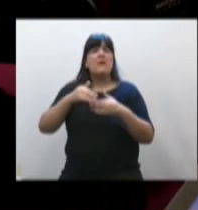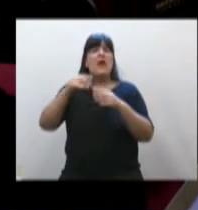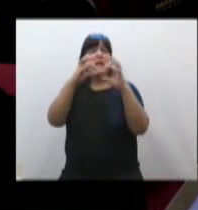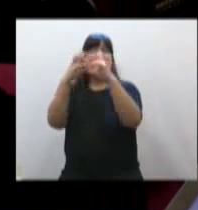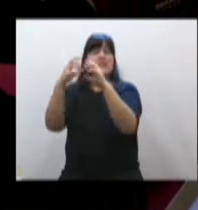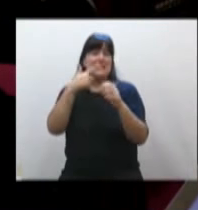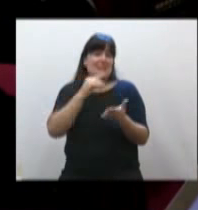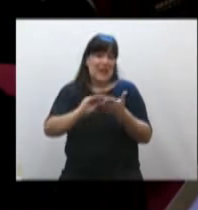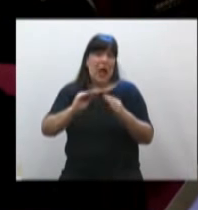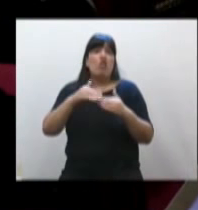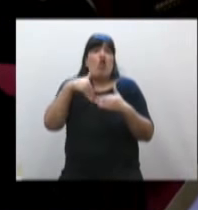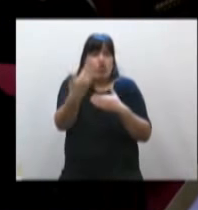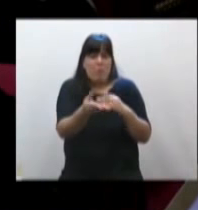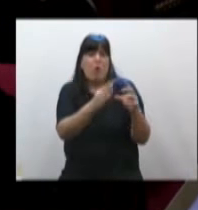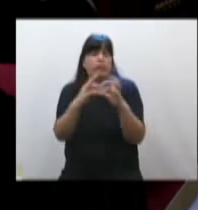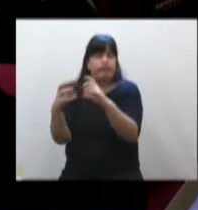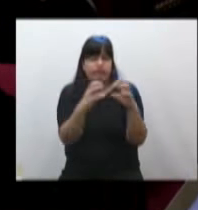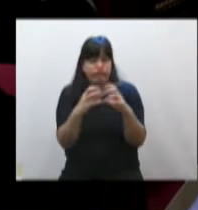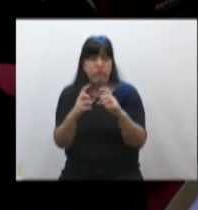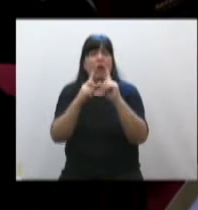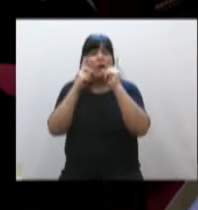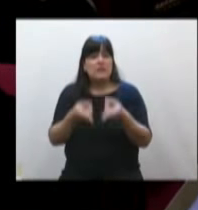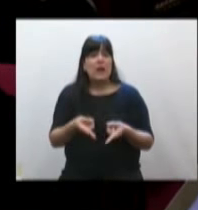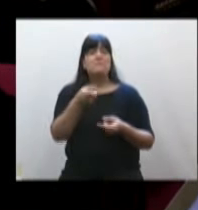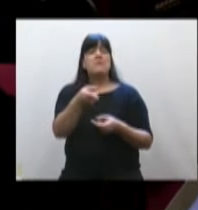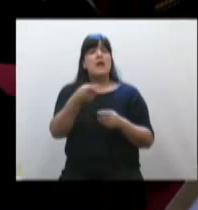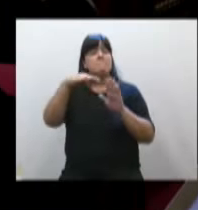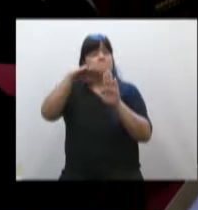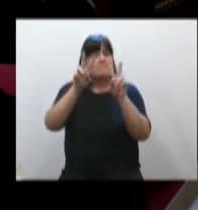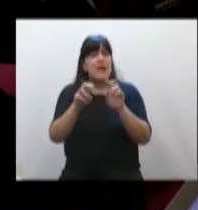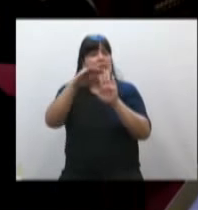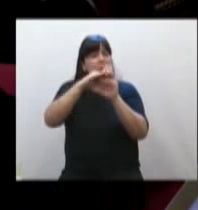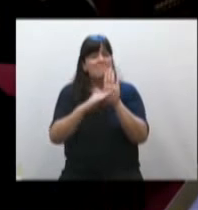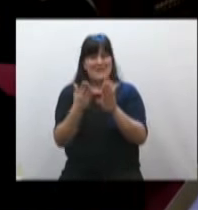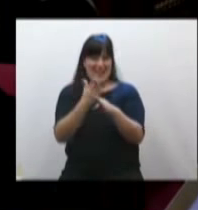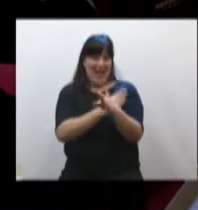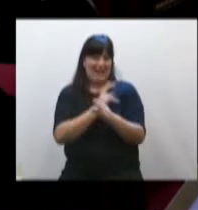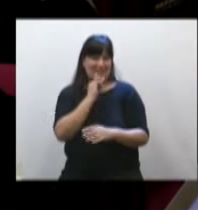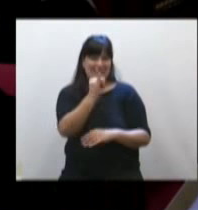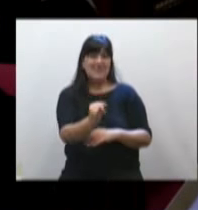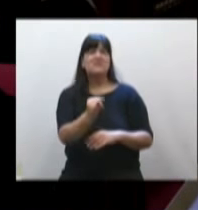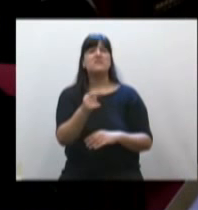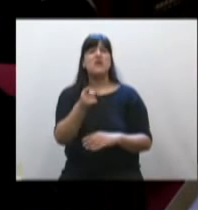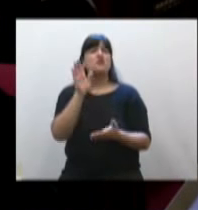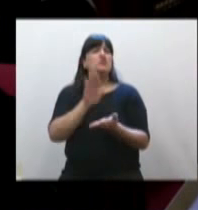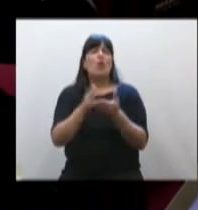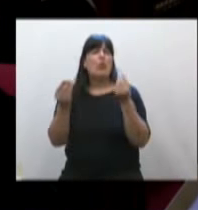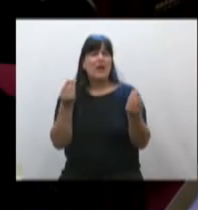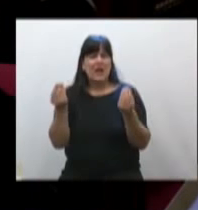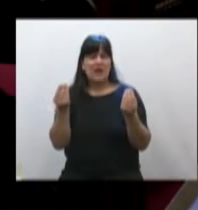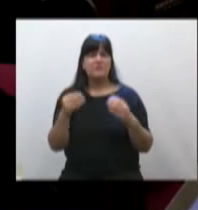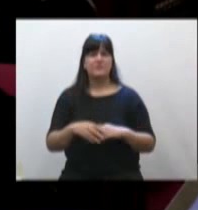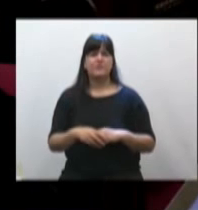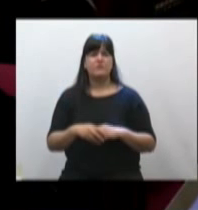por este plenario de comisiones desde el ministro de Salud de la Nación actual, el doctor Rubinstein, hasta